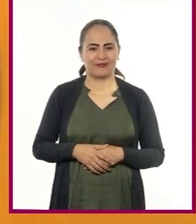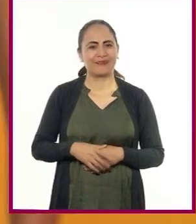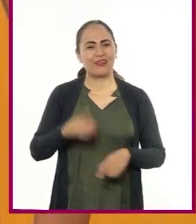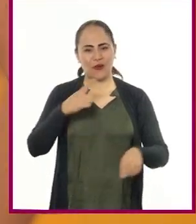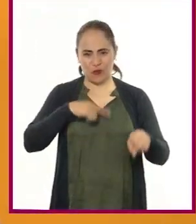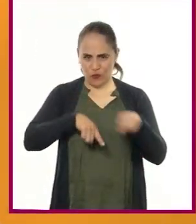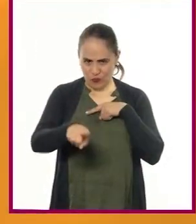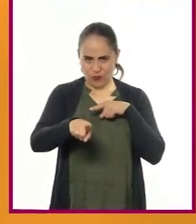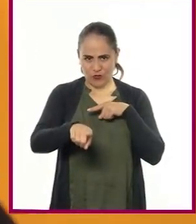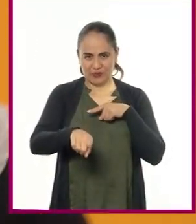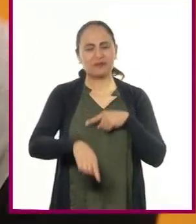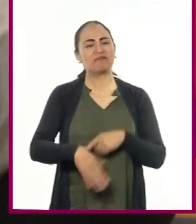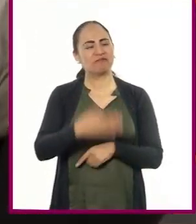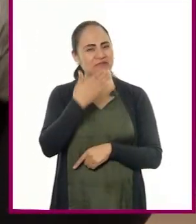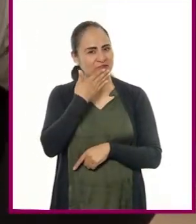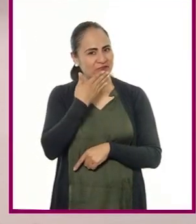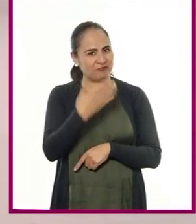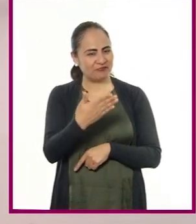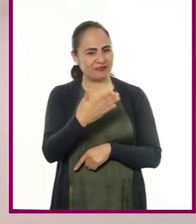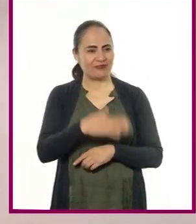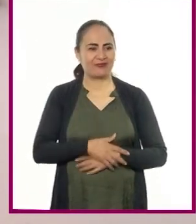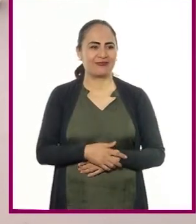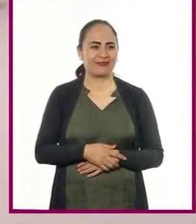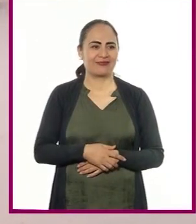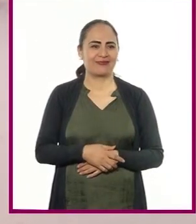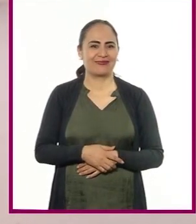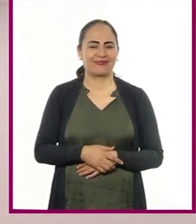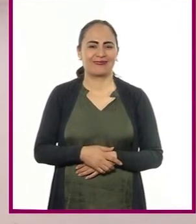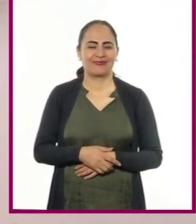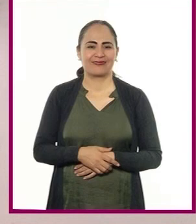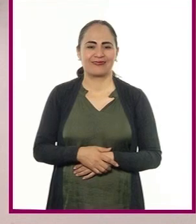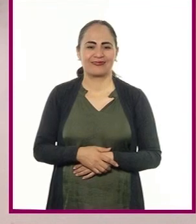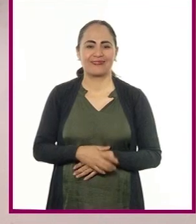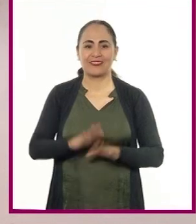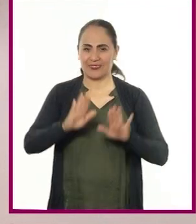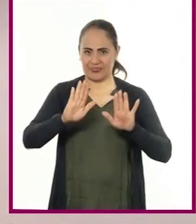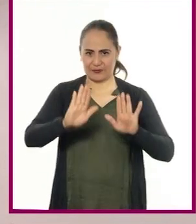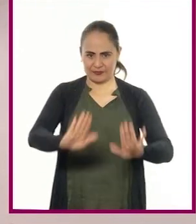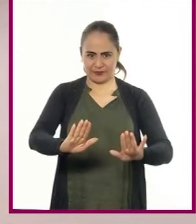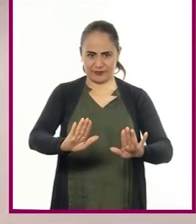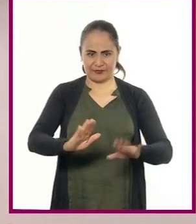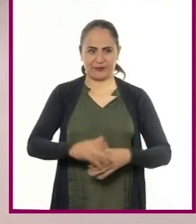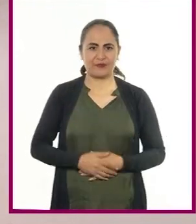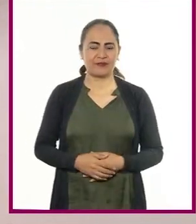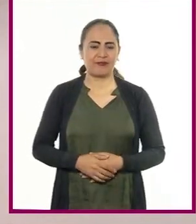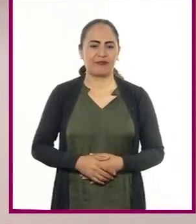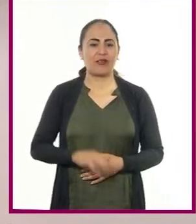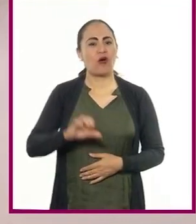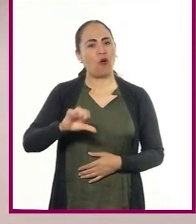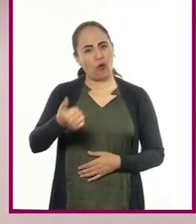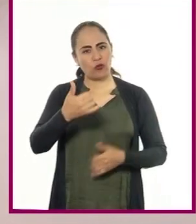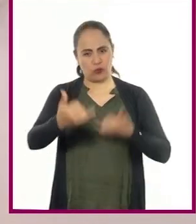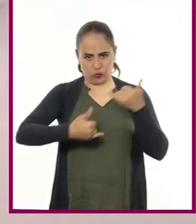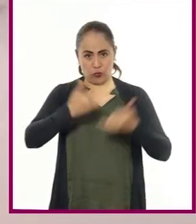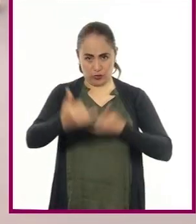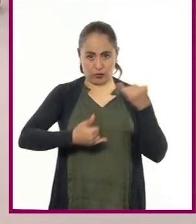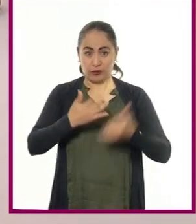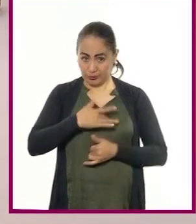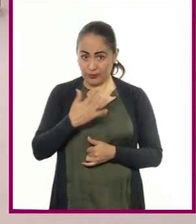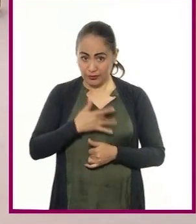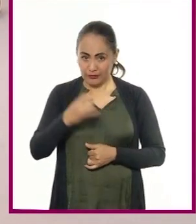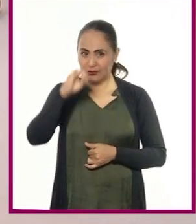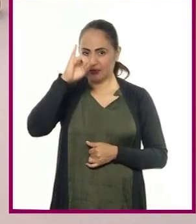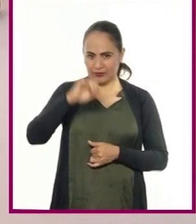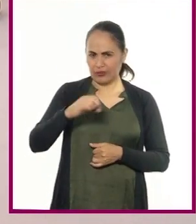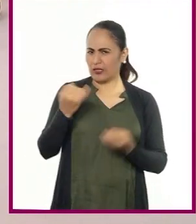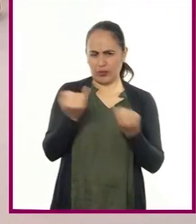¡Oh, muy bien! Listo. Bien. Maestro. Perfecto. Alto, paramos. Vamos a hacer otro juego, ¿les parece? Sí. Igual